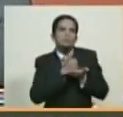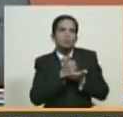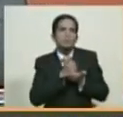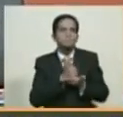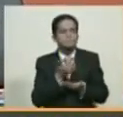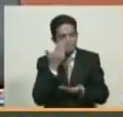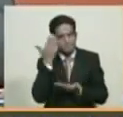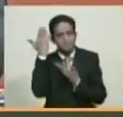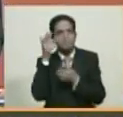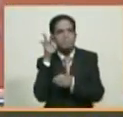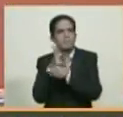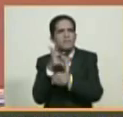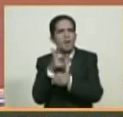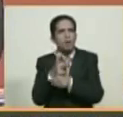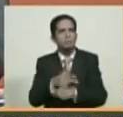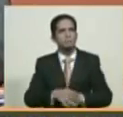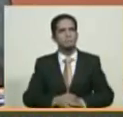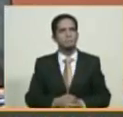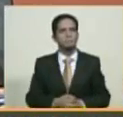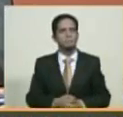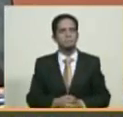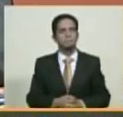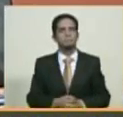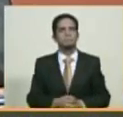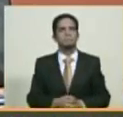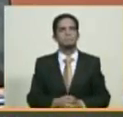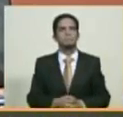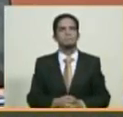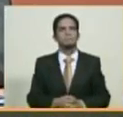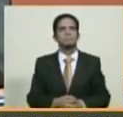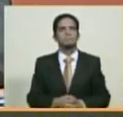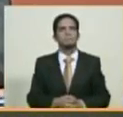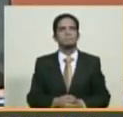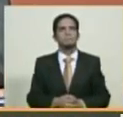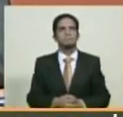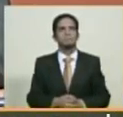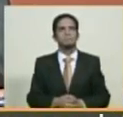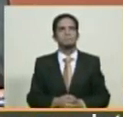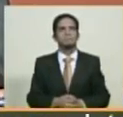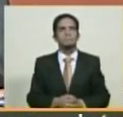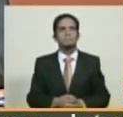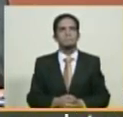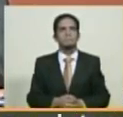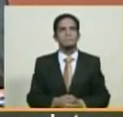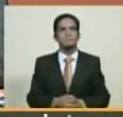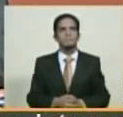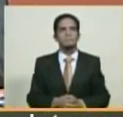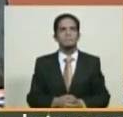video. Eso está pasando a esta hora, hace unas horas, en Lima, Perú.